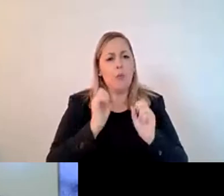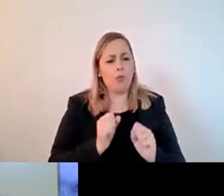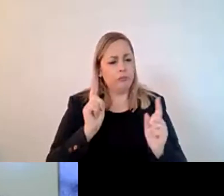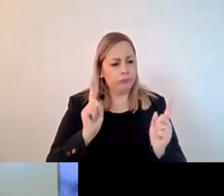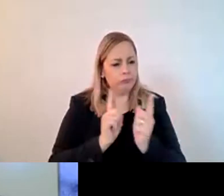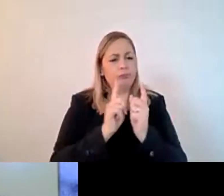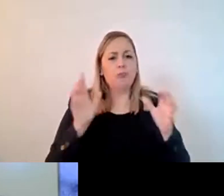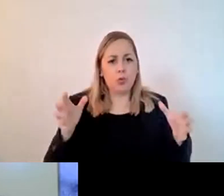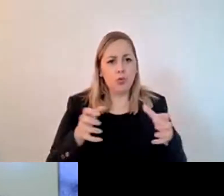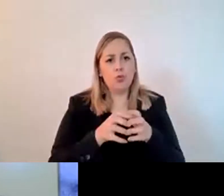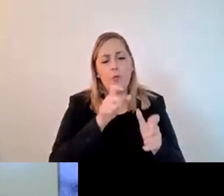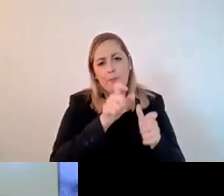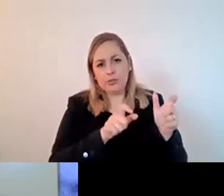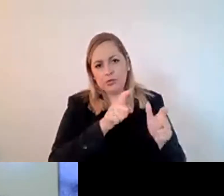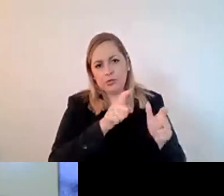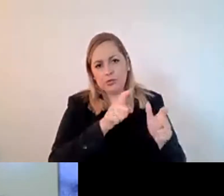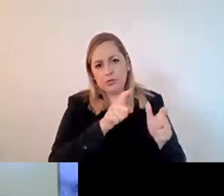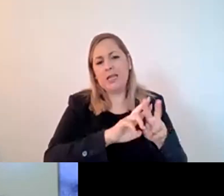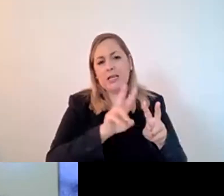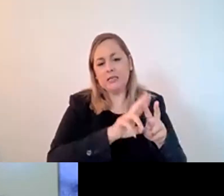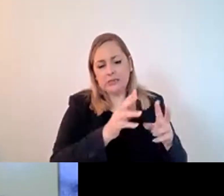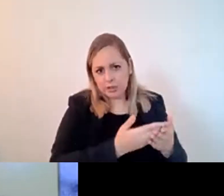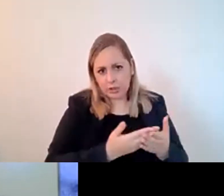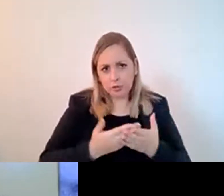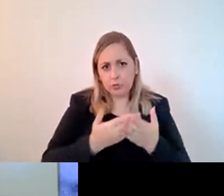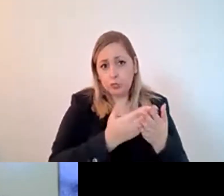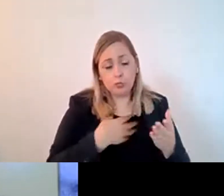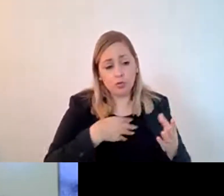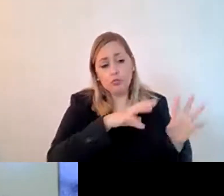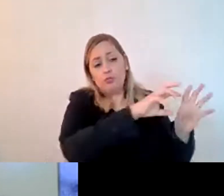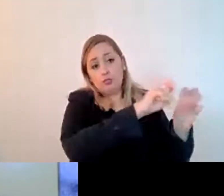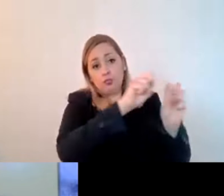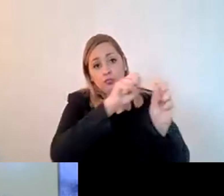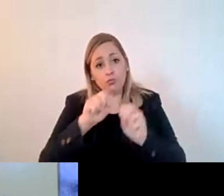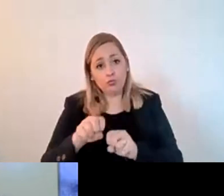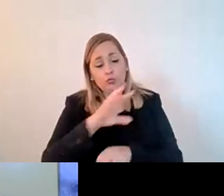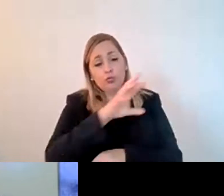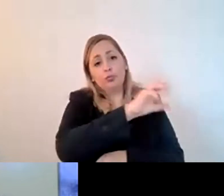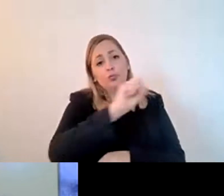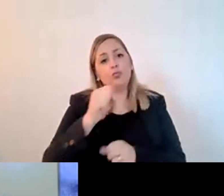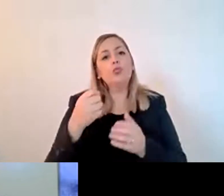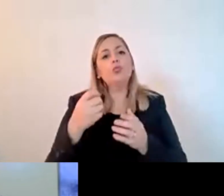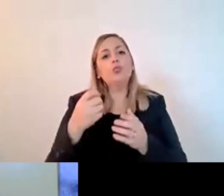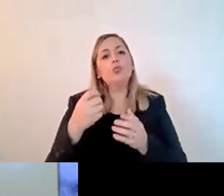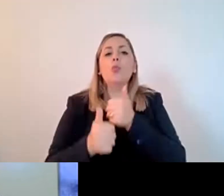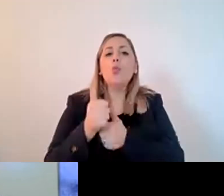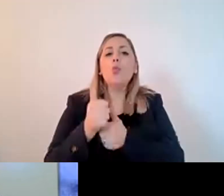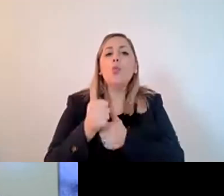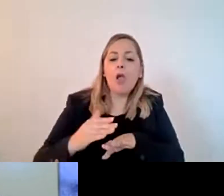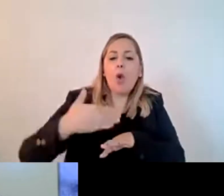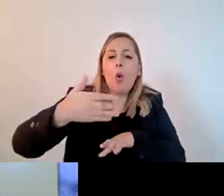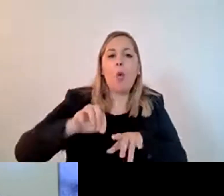los grupos de personas que están haciendo estudios. Yo me traje una prueba computarizada, yo tengo una